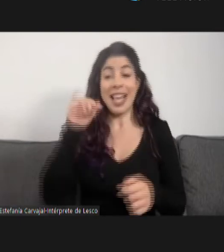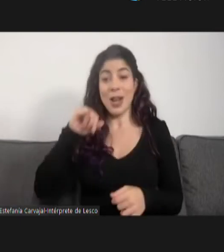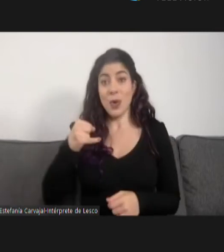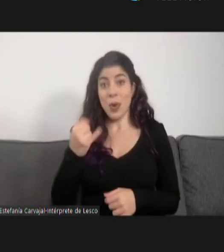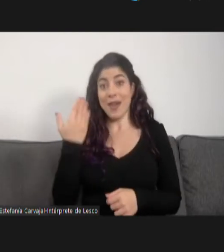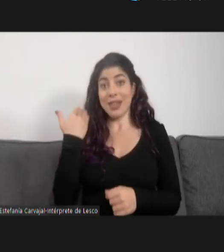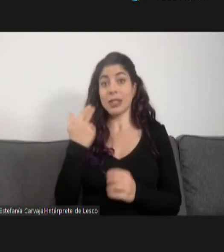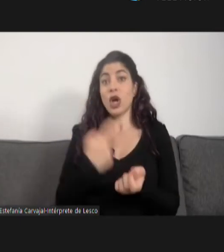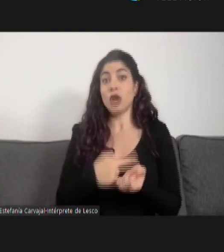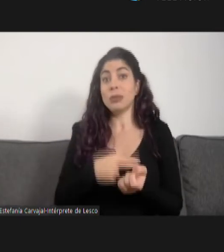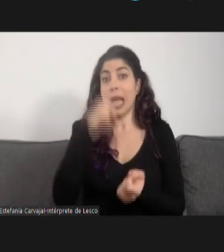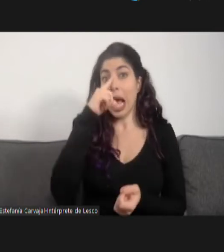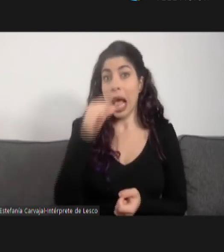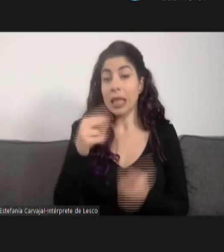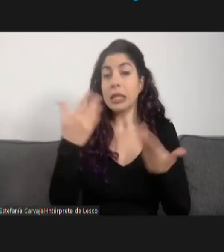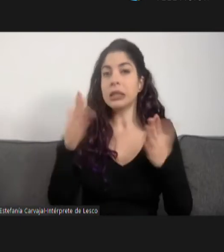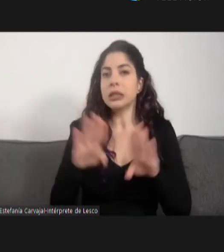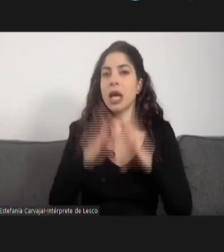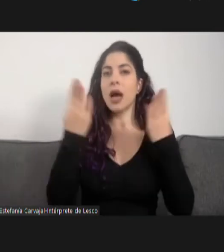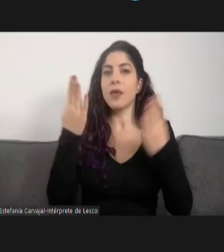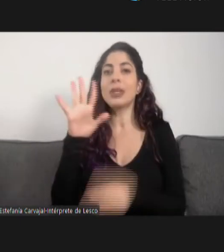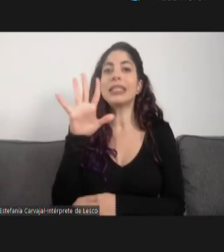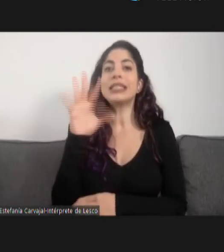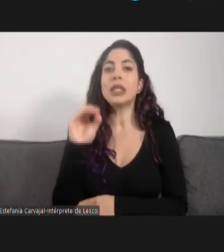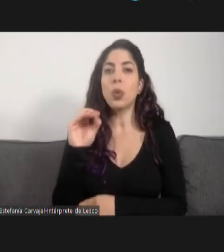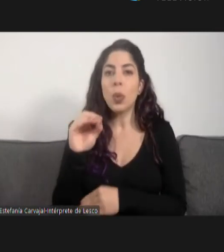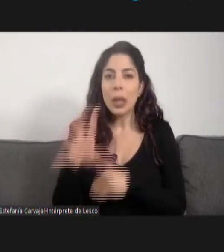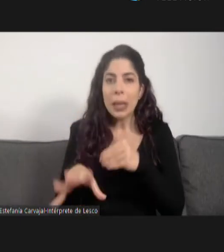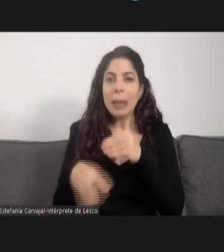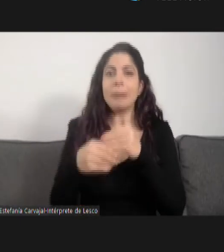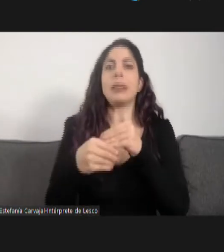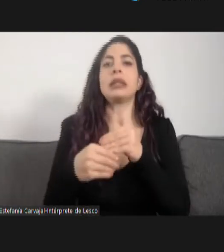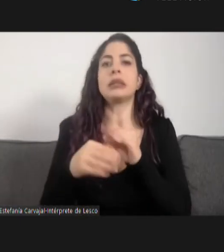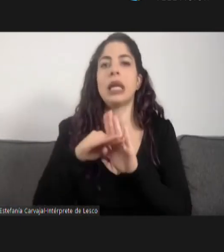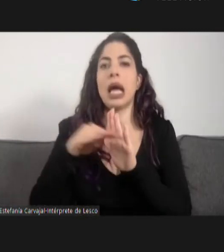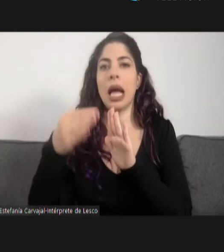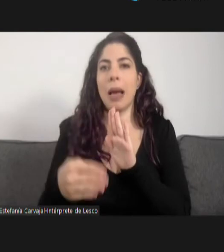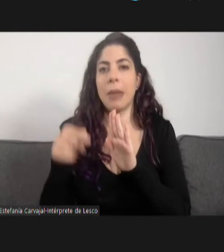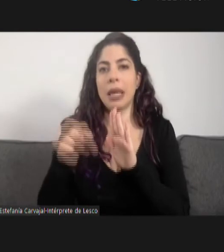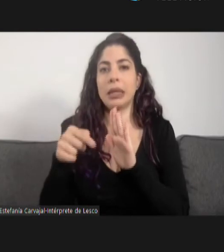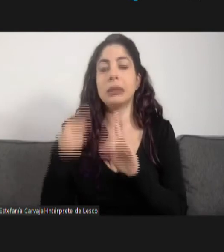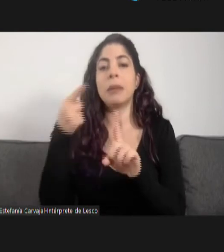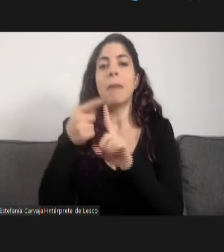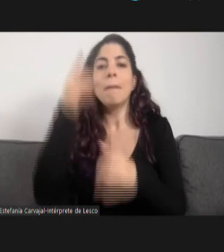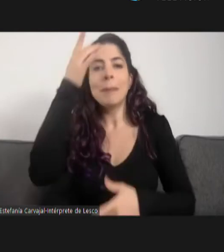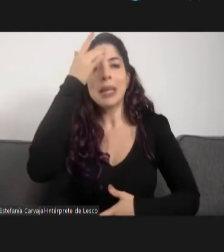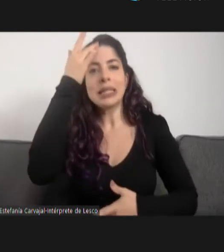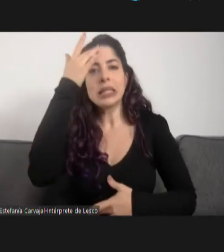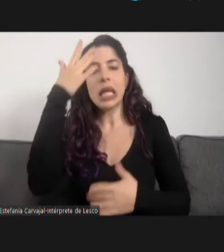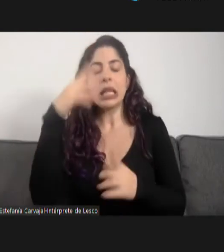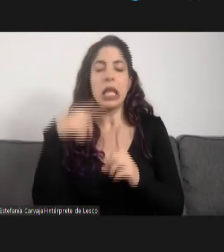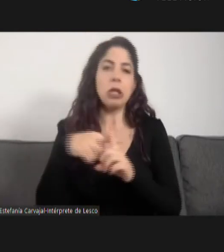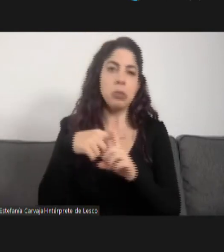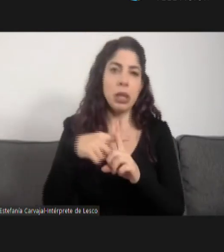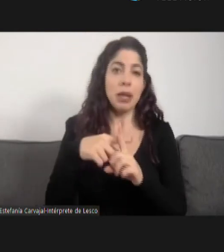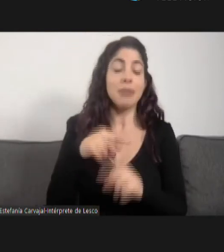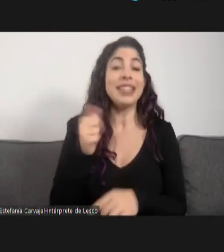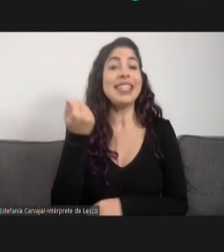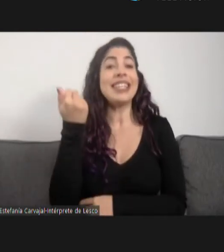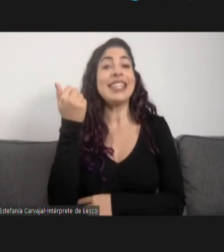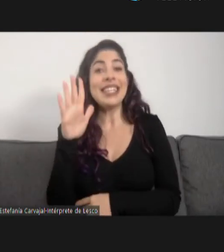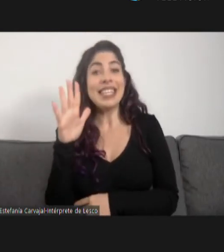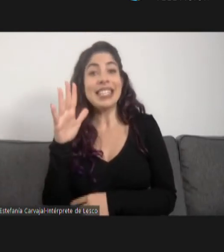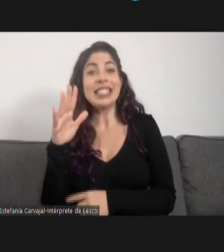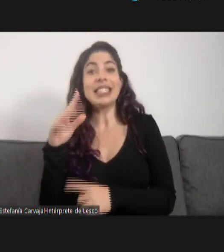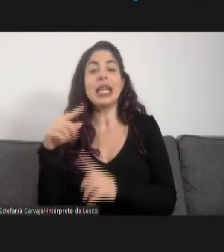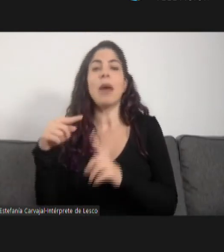Calderón Guardia habilitó 50 camas más para el abordaje de pacientes moderados y 15 camas